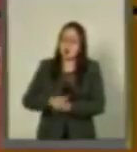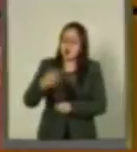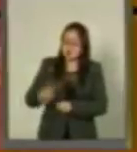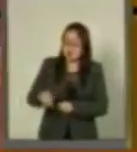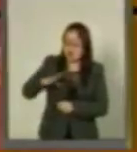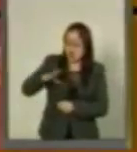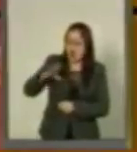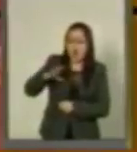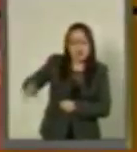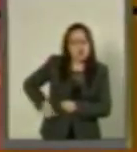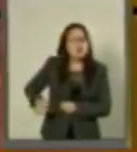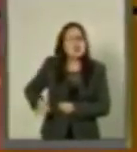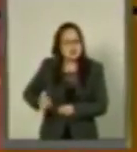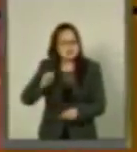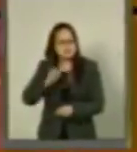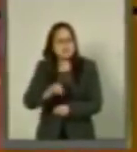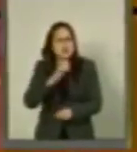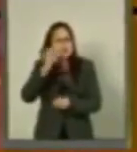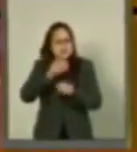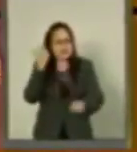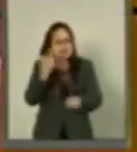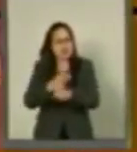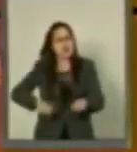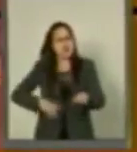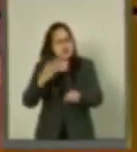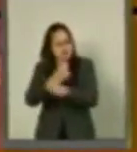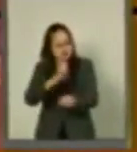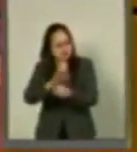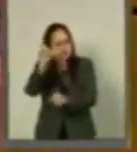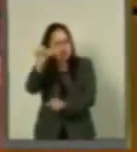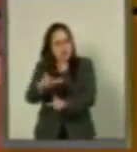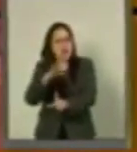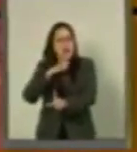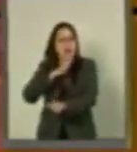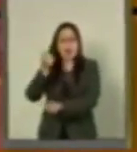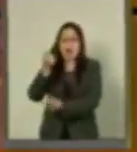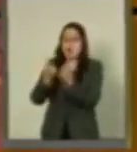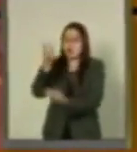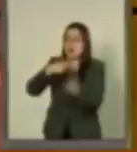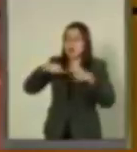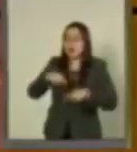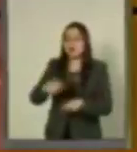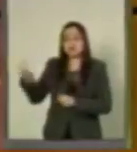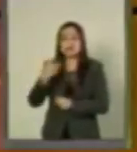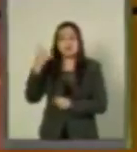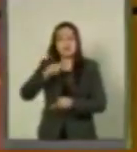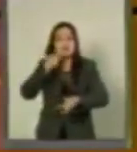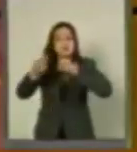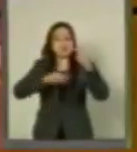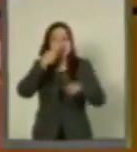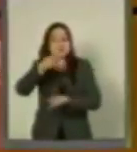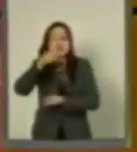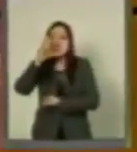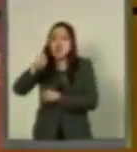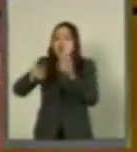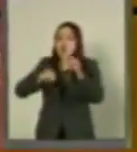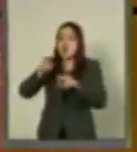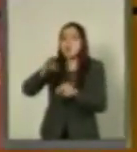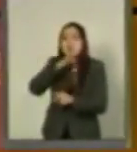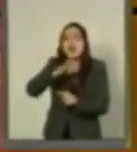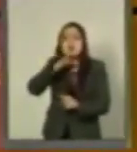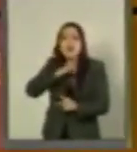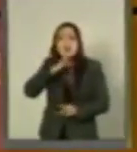gobierno, se nota que hay secretario de Gobernación, aunque algunos vengan a esta tribuna a desconocer avances o